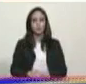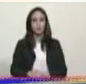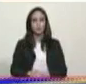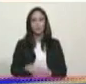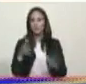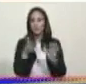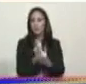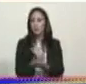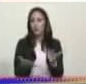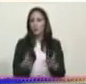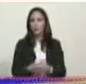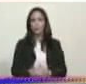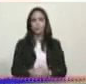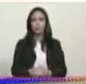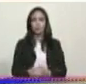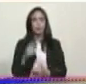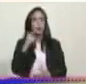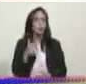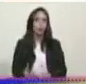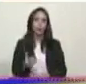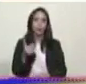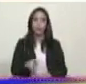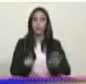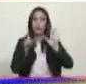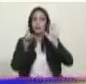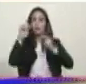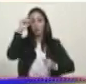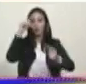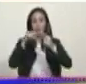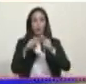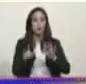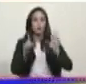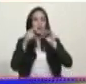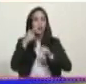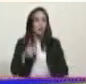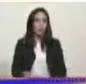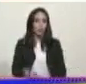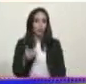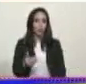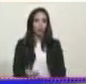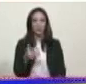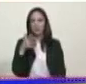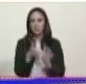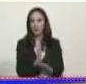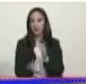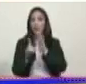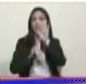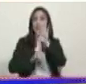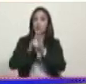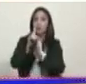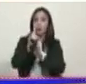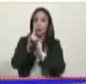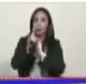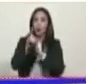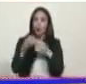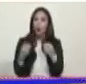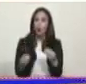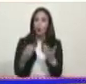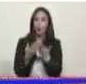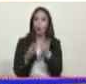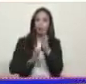es vital. Es el desarrollo del encadenamiento